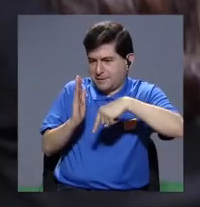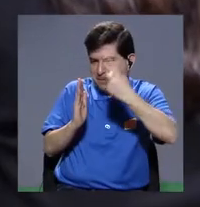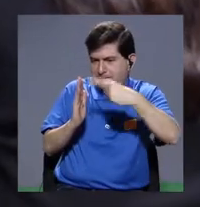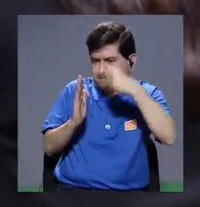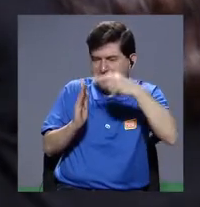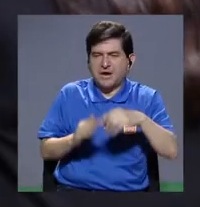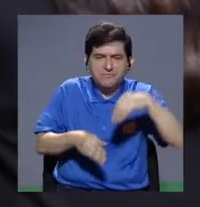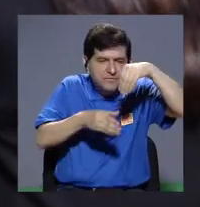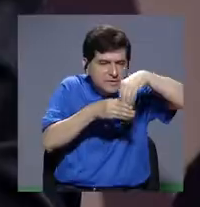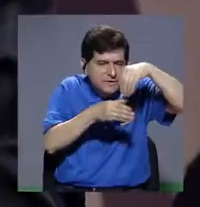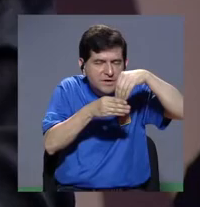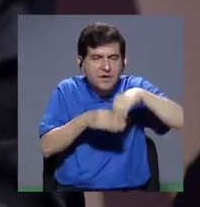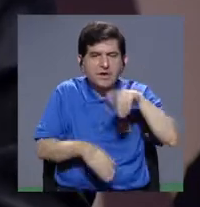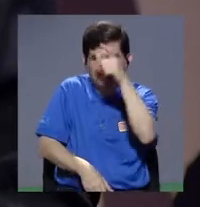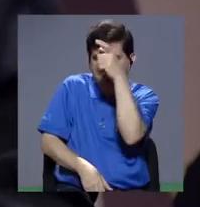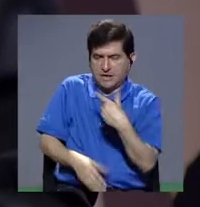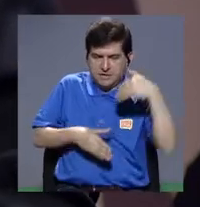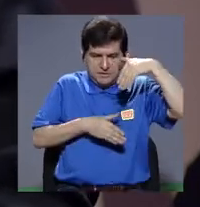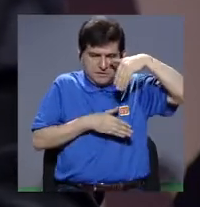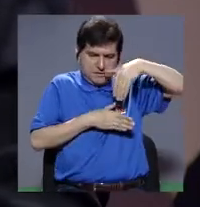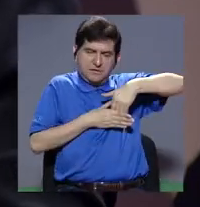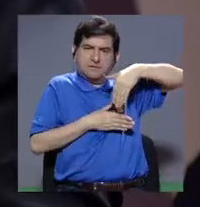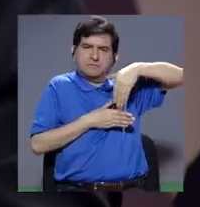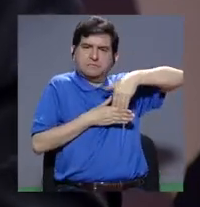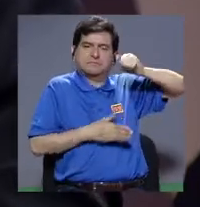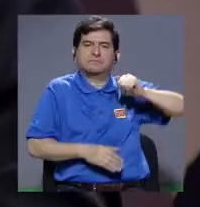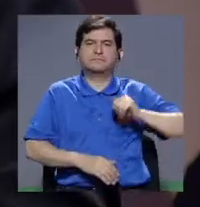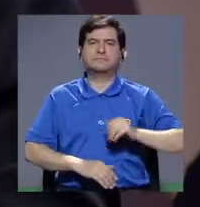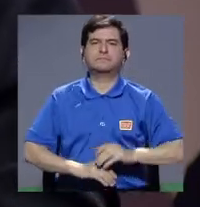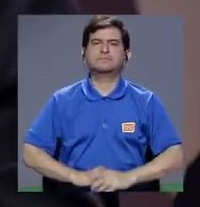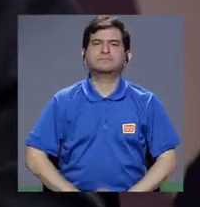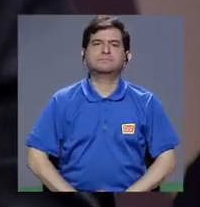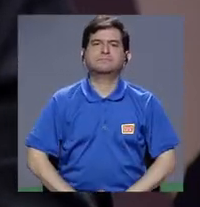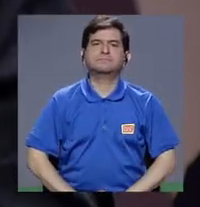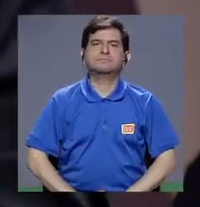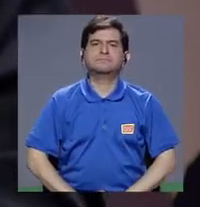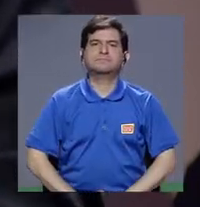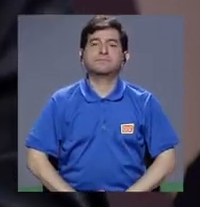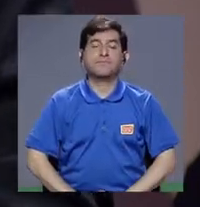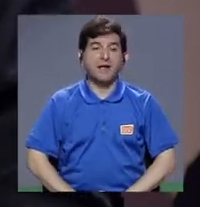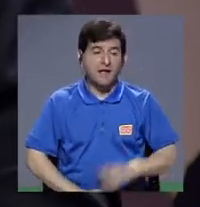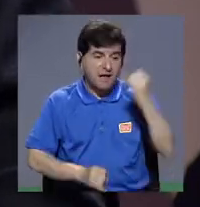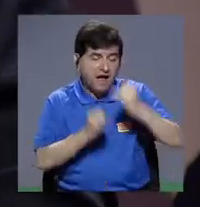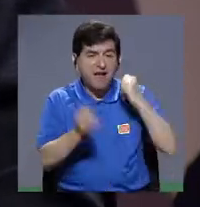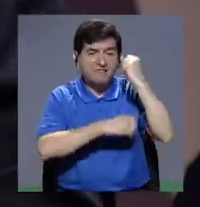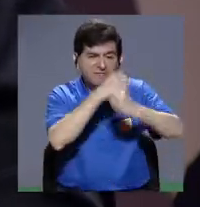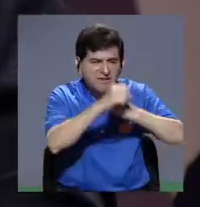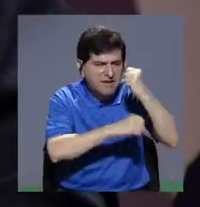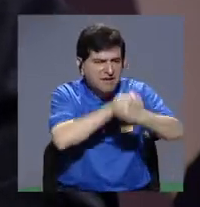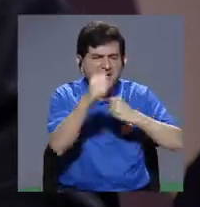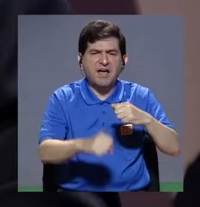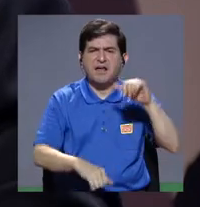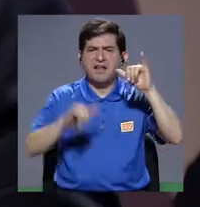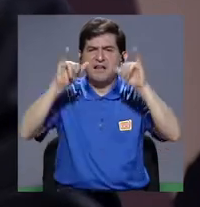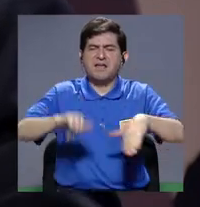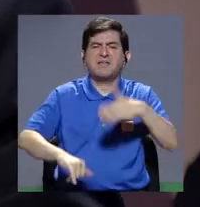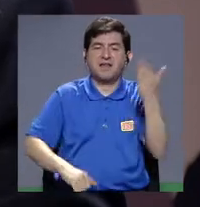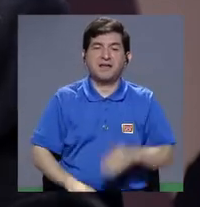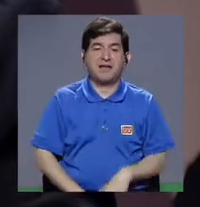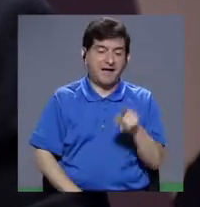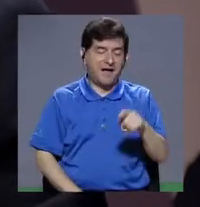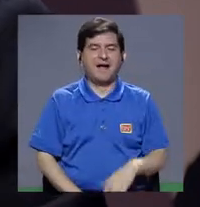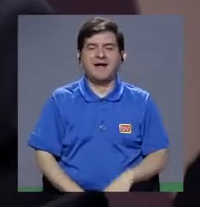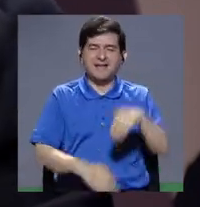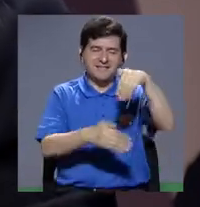de tu ser interno digámoslo así verdad entonces al cabo de los años que nos queda nos queda la